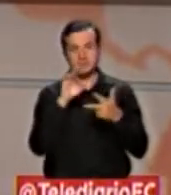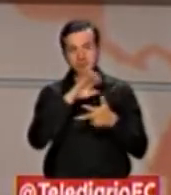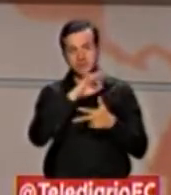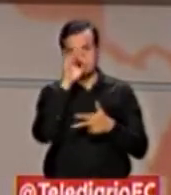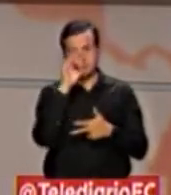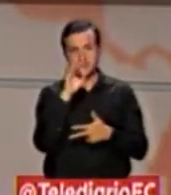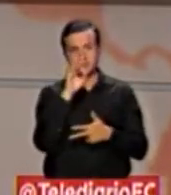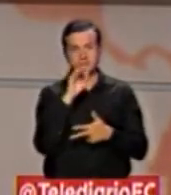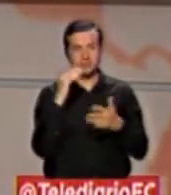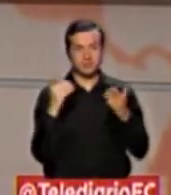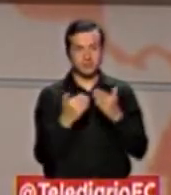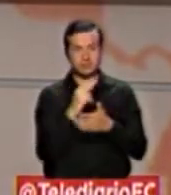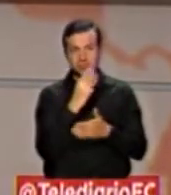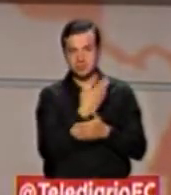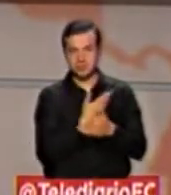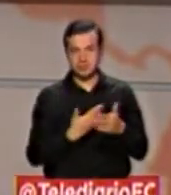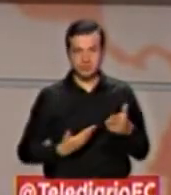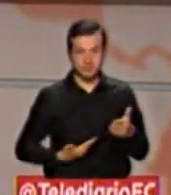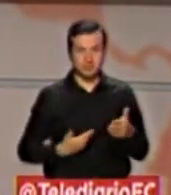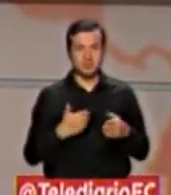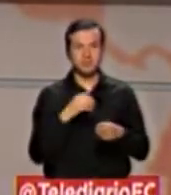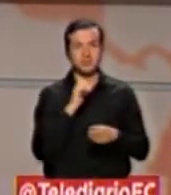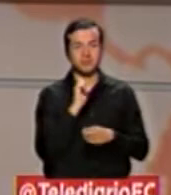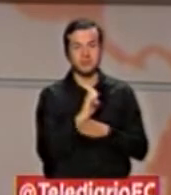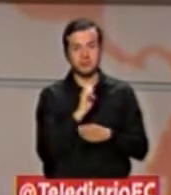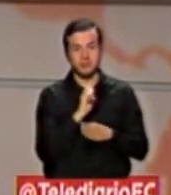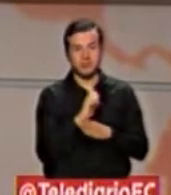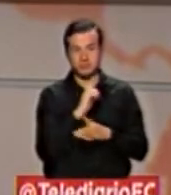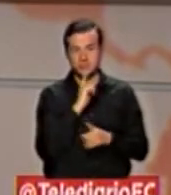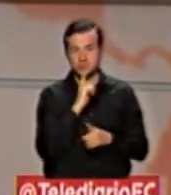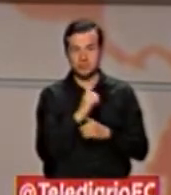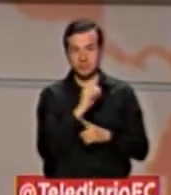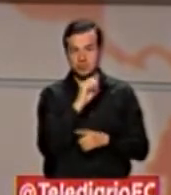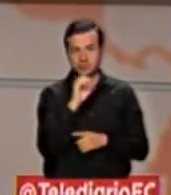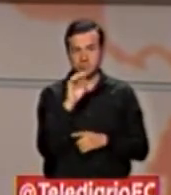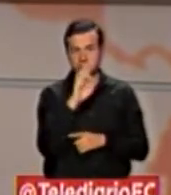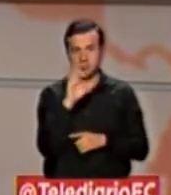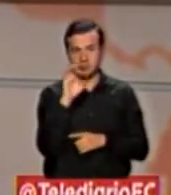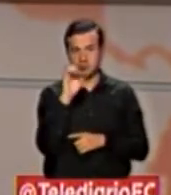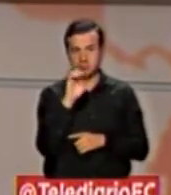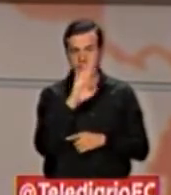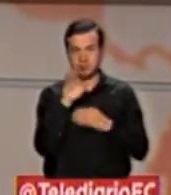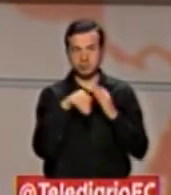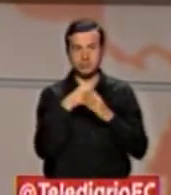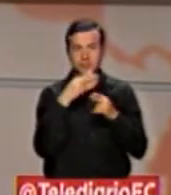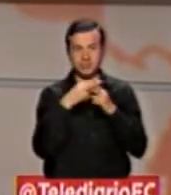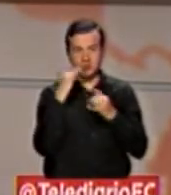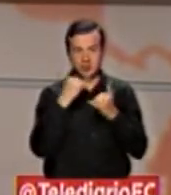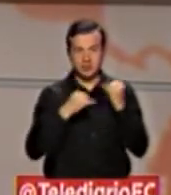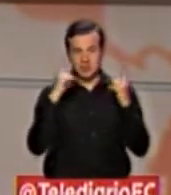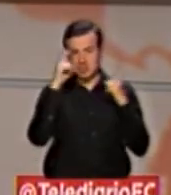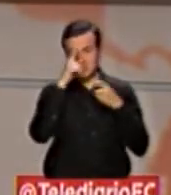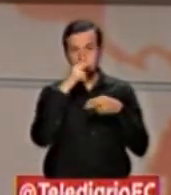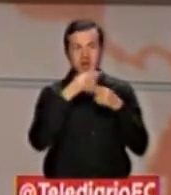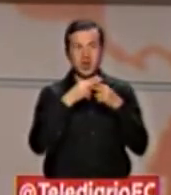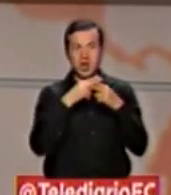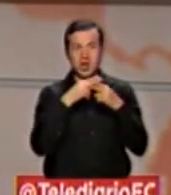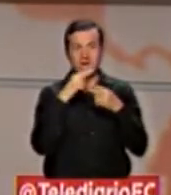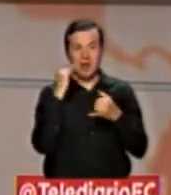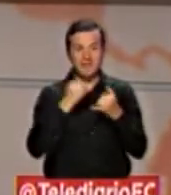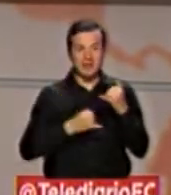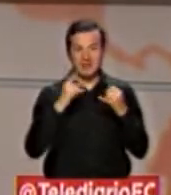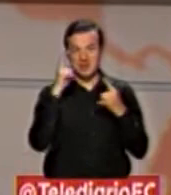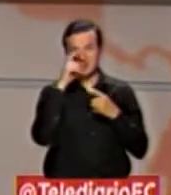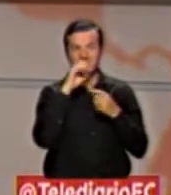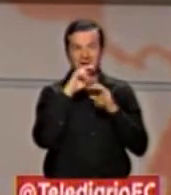y posesión del nuevo vicepresidente de la República, Otto Sonnenholzner. A todos se nos dificulta un poco la pronunciación de su